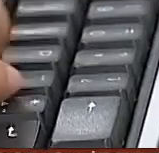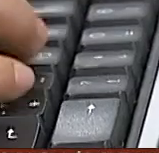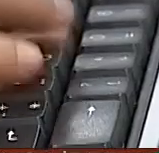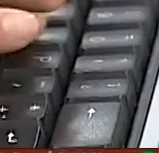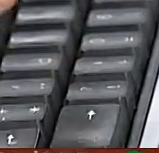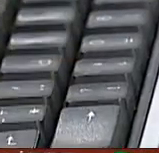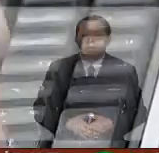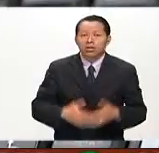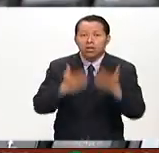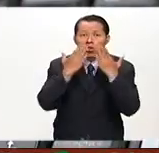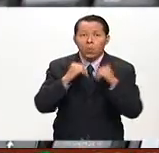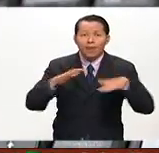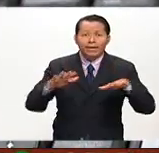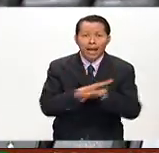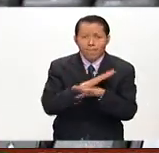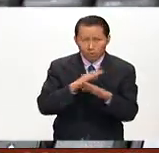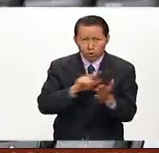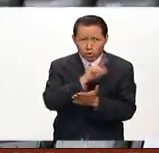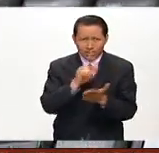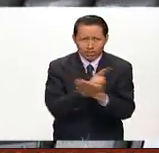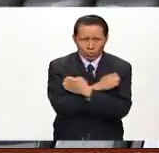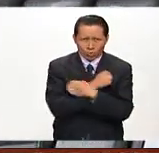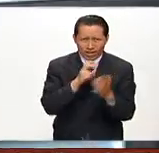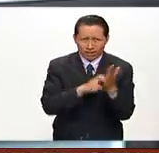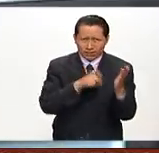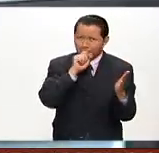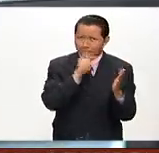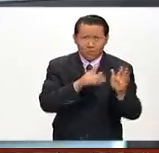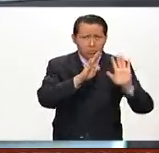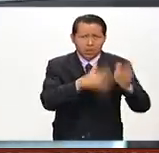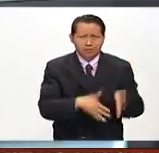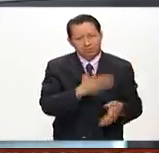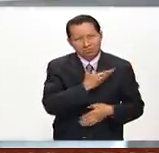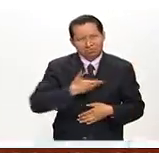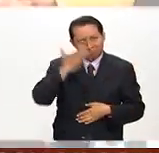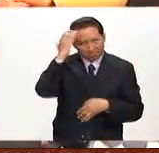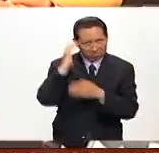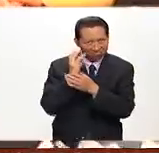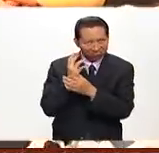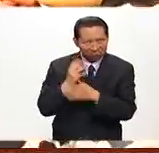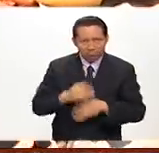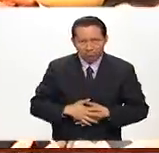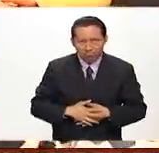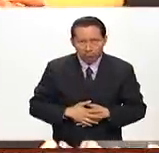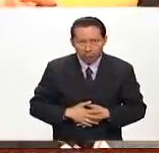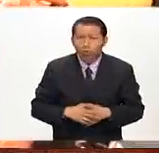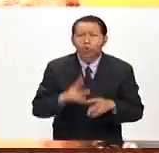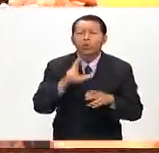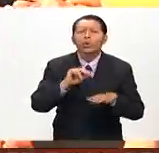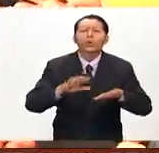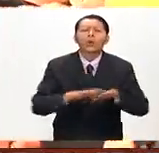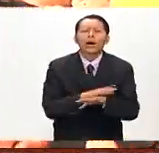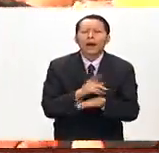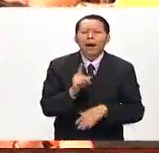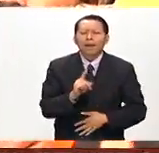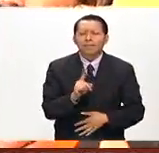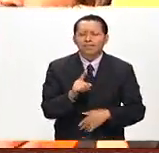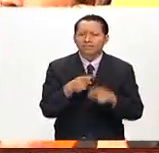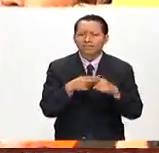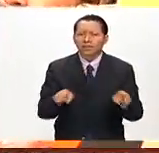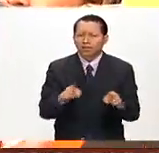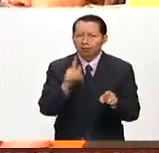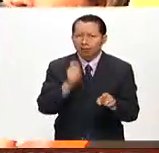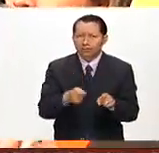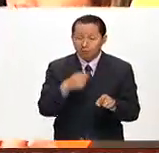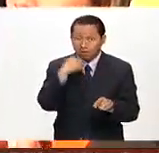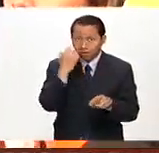No habrá cambios en la reforma educativa, reitera el presidente Enrique Peña Nieto. No altera, simplemente es poder